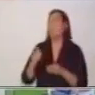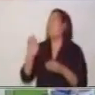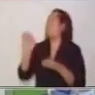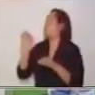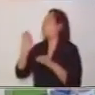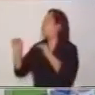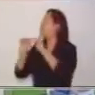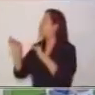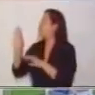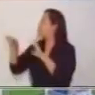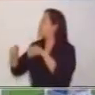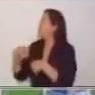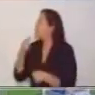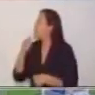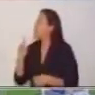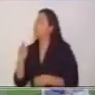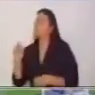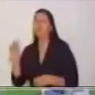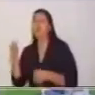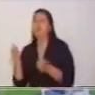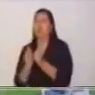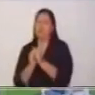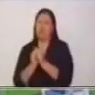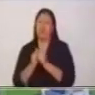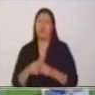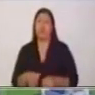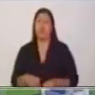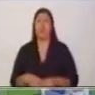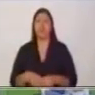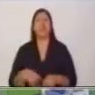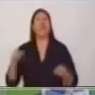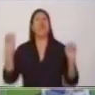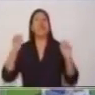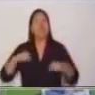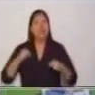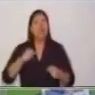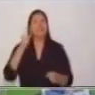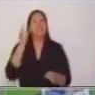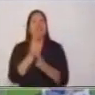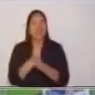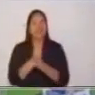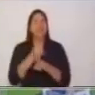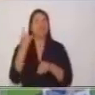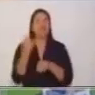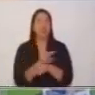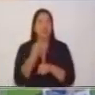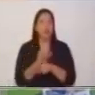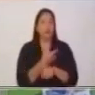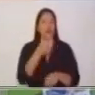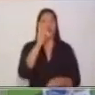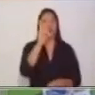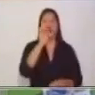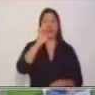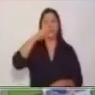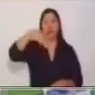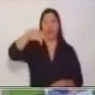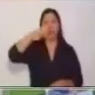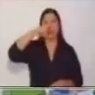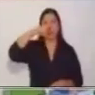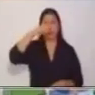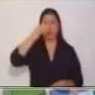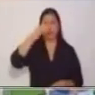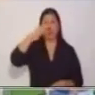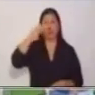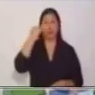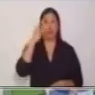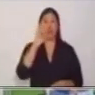Correcto. Utilizan el significado denotativo porque no quieren dar ningún equívoco o no quieren